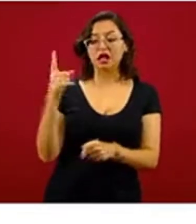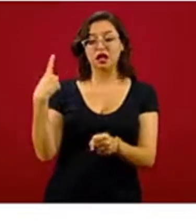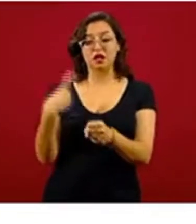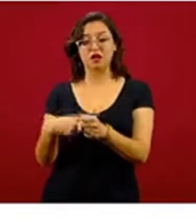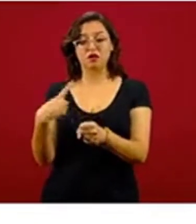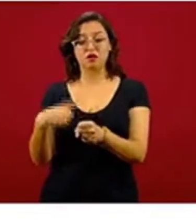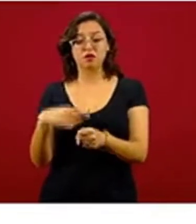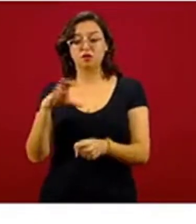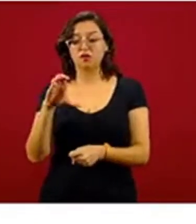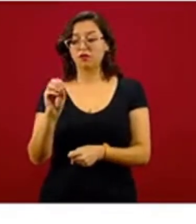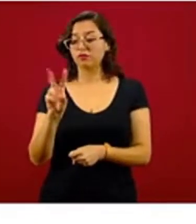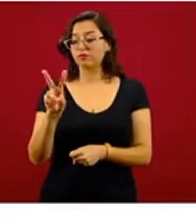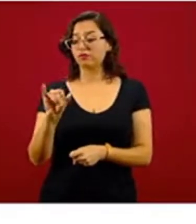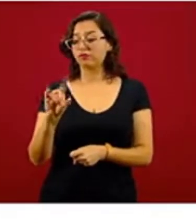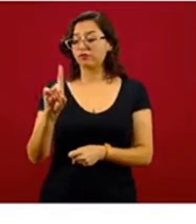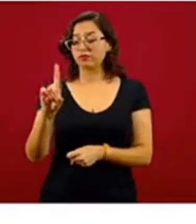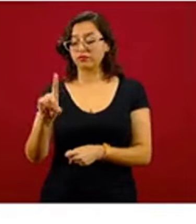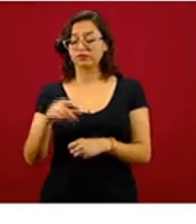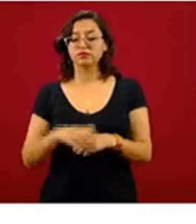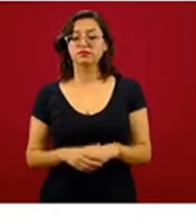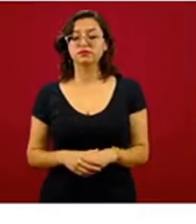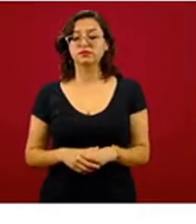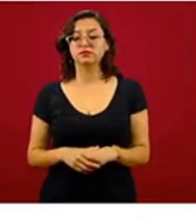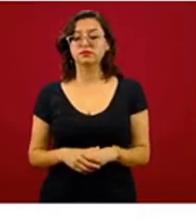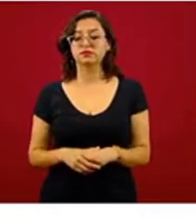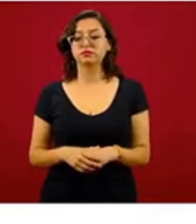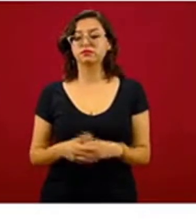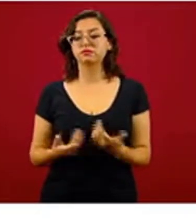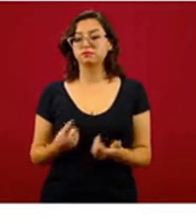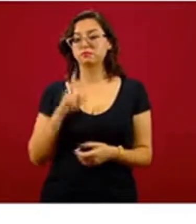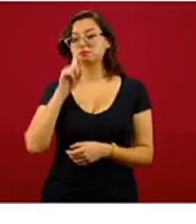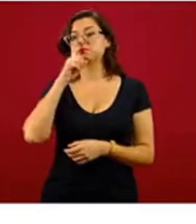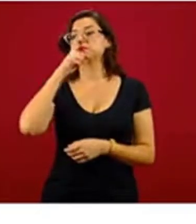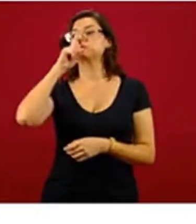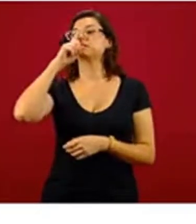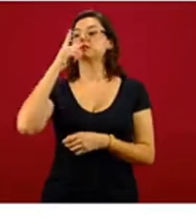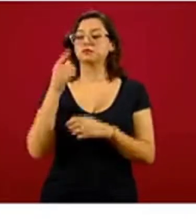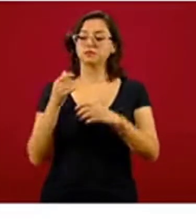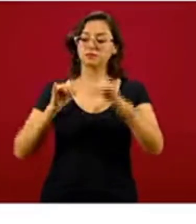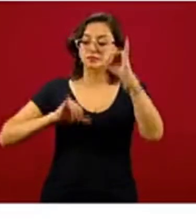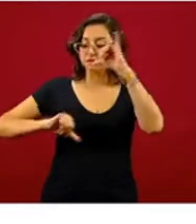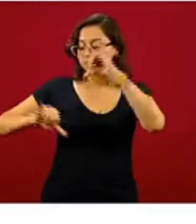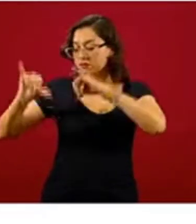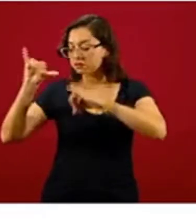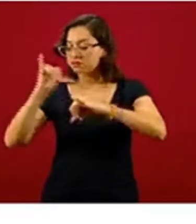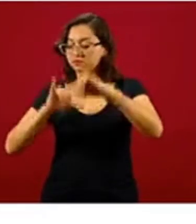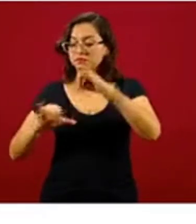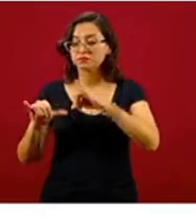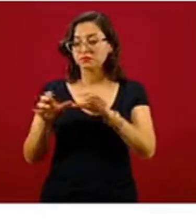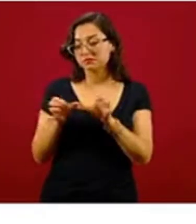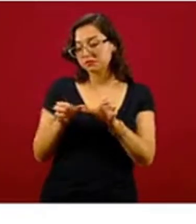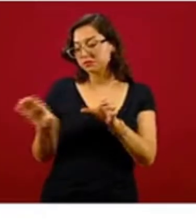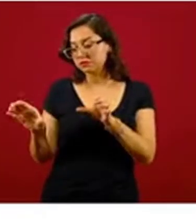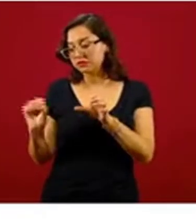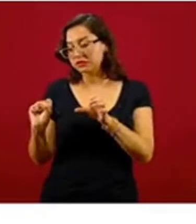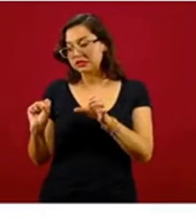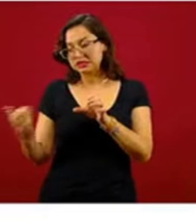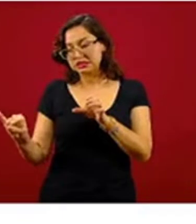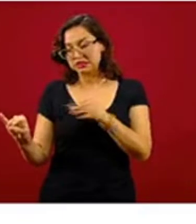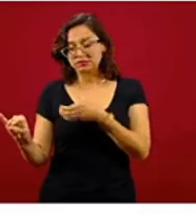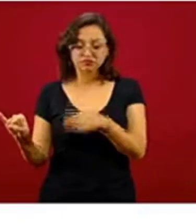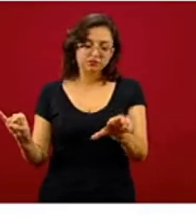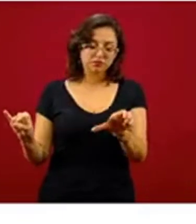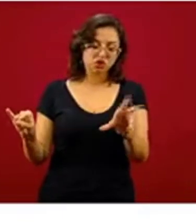de COVID-19 y se les ha tomado una muestra para poder confirmar o descartar. ¿Cómo va este